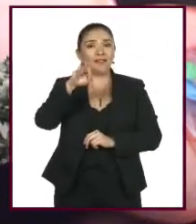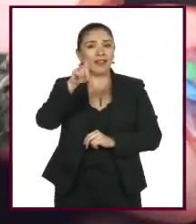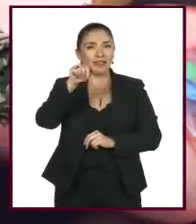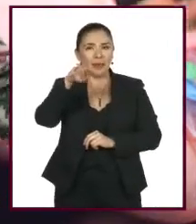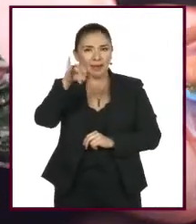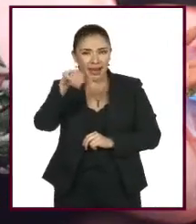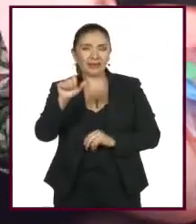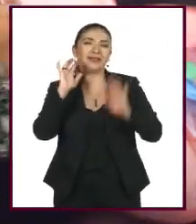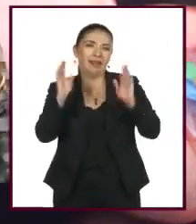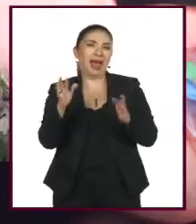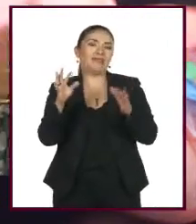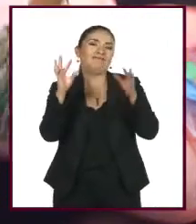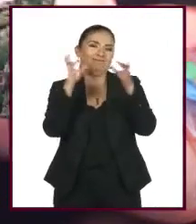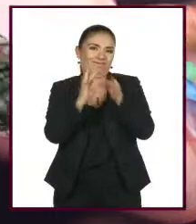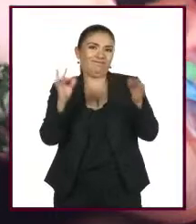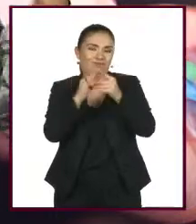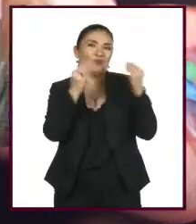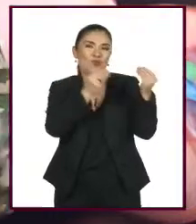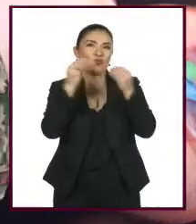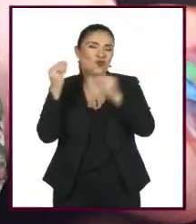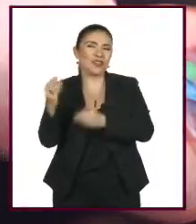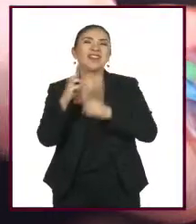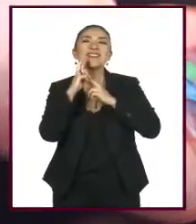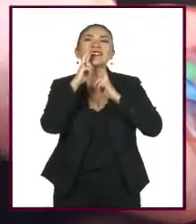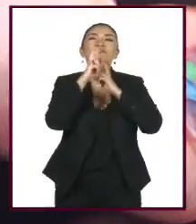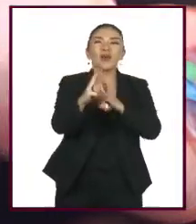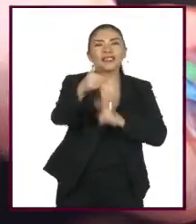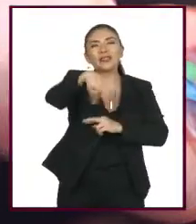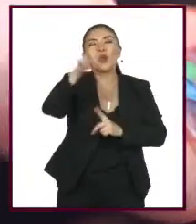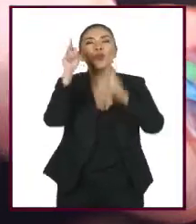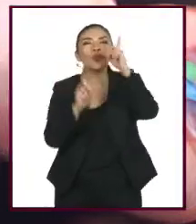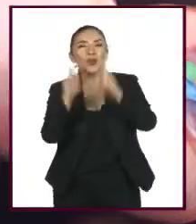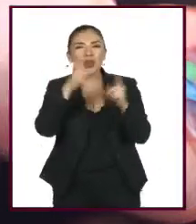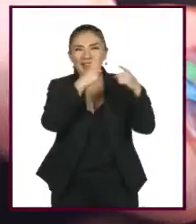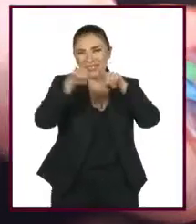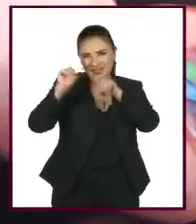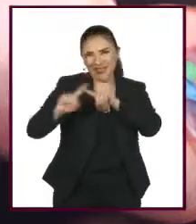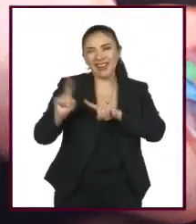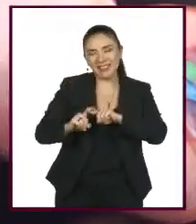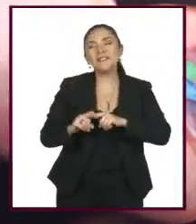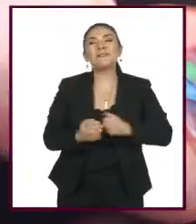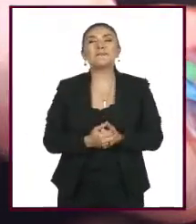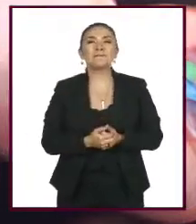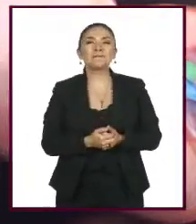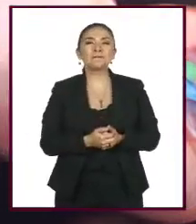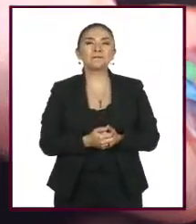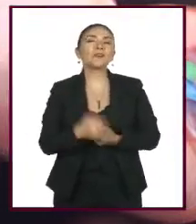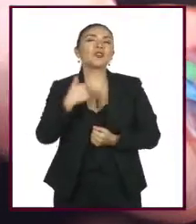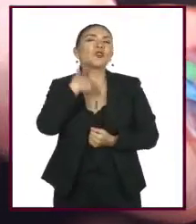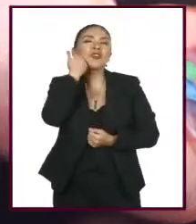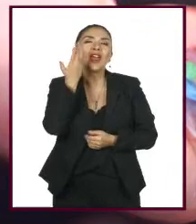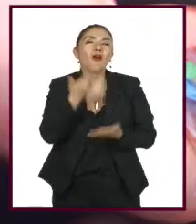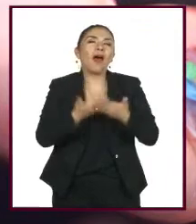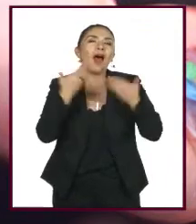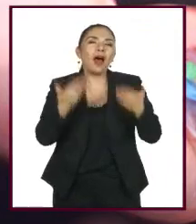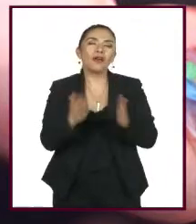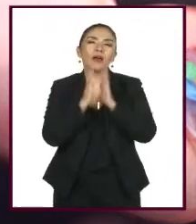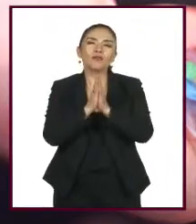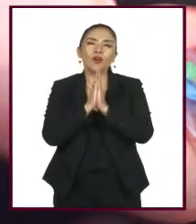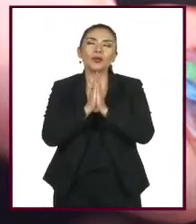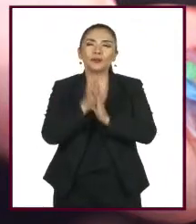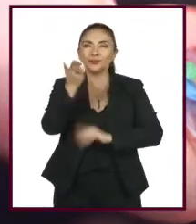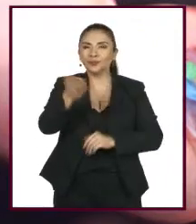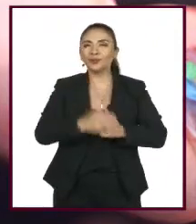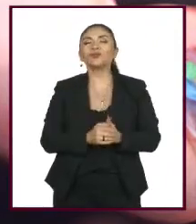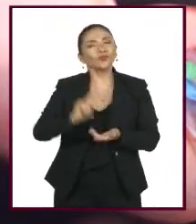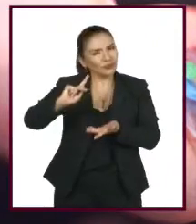resolvimos, somos muchos, lo resolvió usted, muchas de las inquietudes. Y a mí me gustaría también